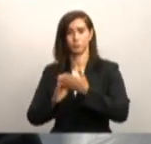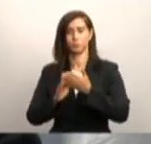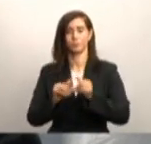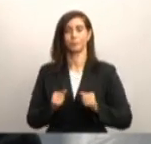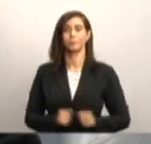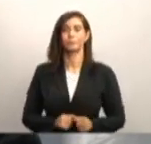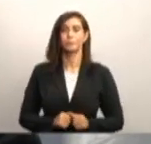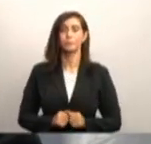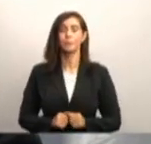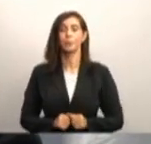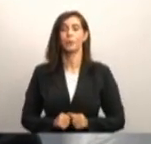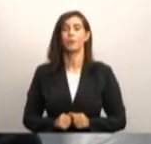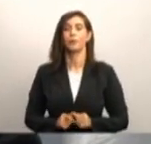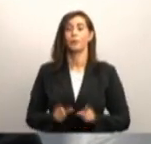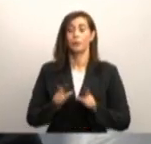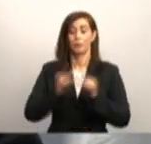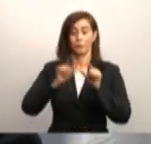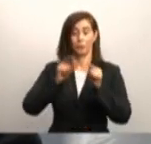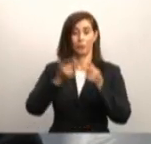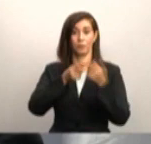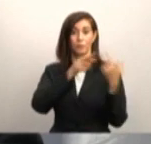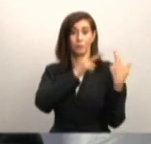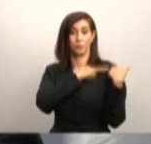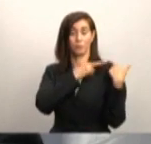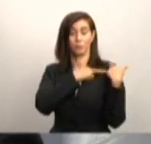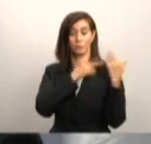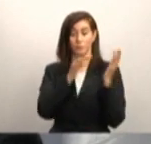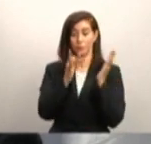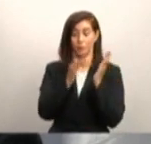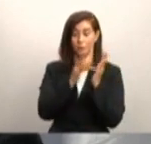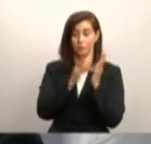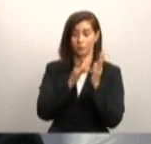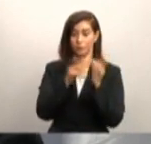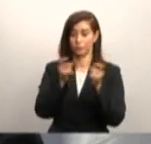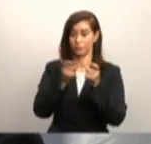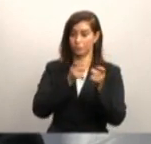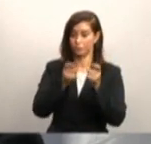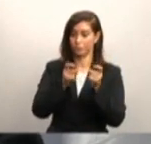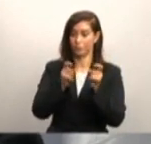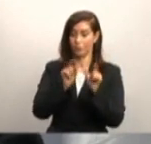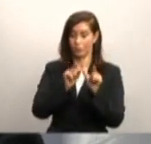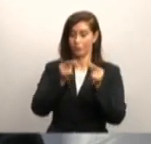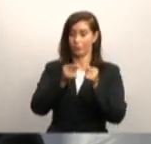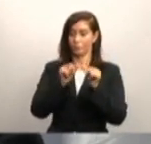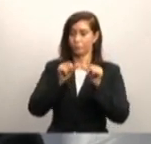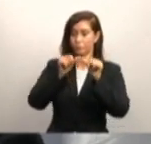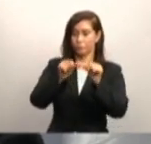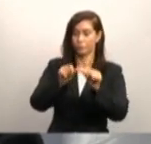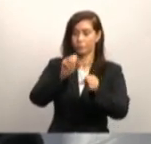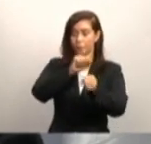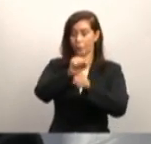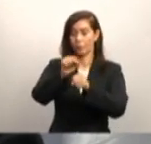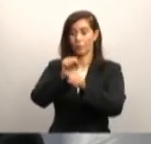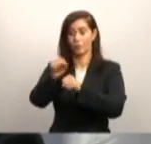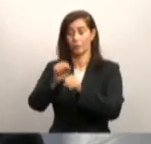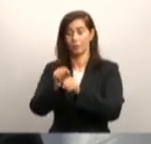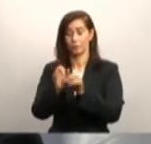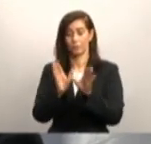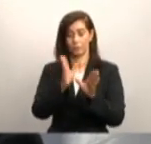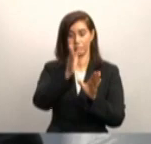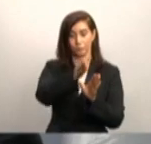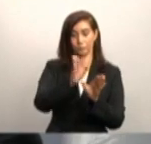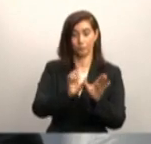los técnicos que se encargan del manejo de este tema. Esa comisión sigue trabajando, se ha hecho una división de trabajo,